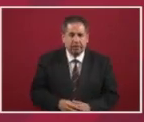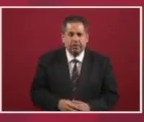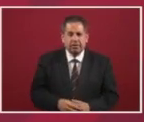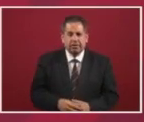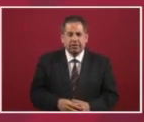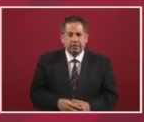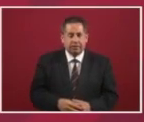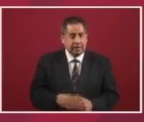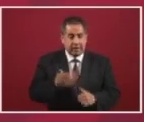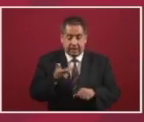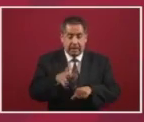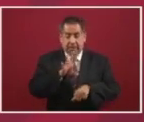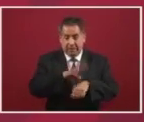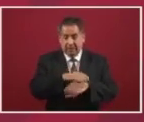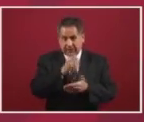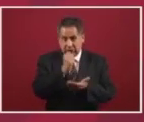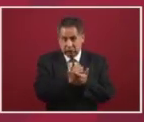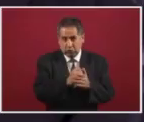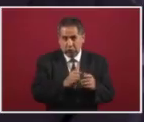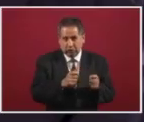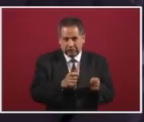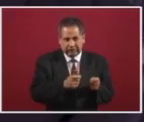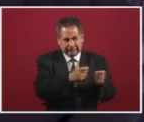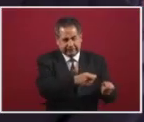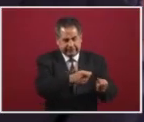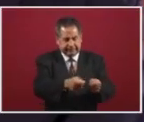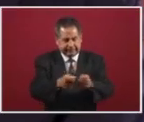Y esos permisos, esas concesiones,